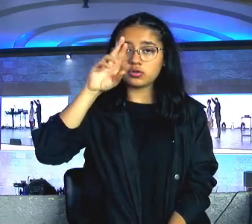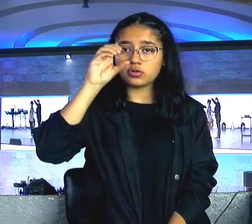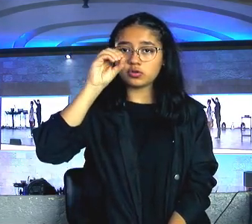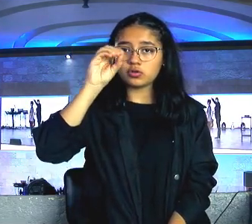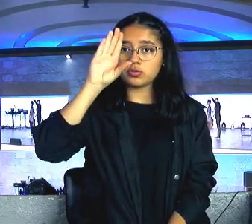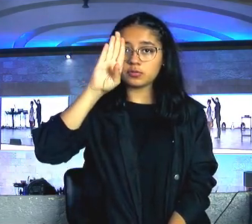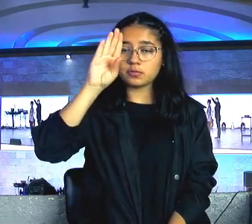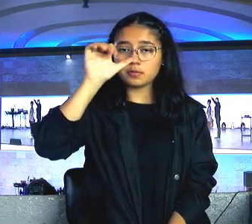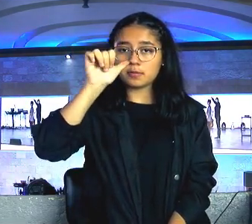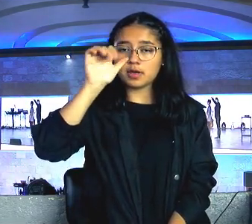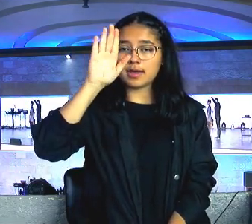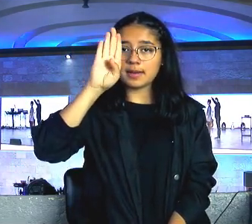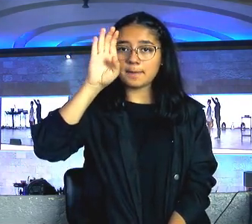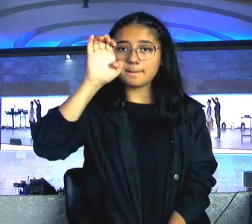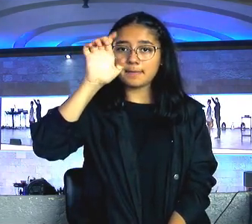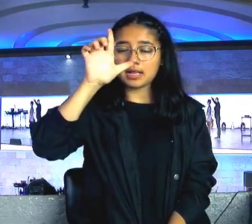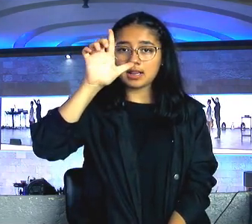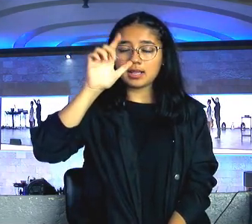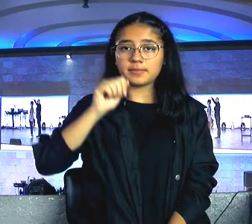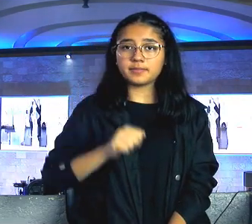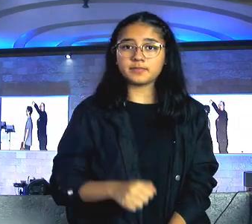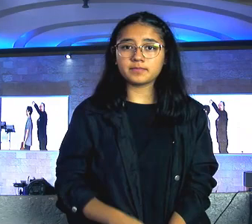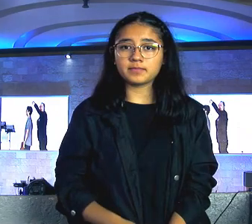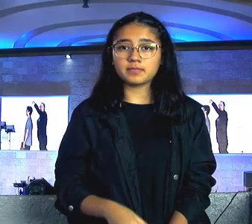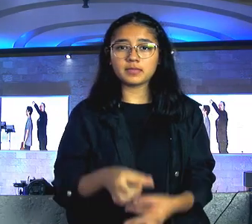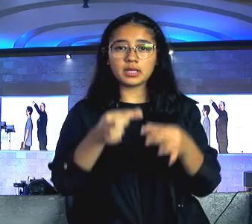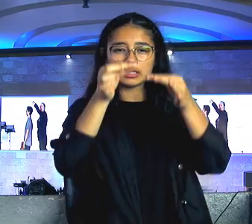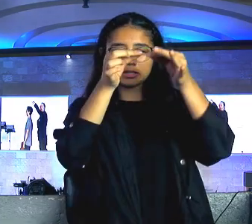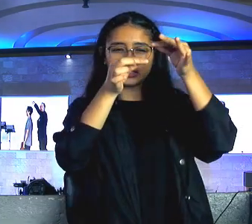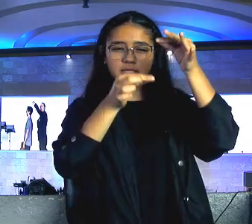Y Zorobabel, ¿está derecho, Emiliano?